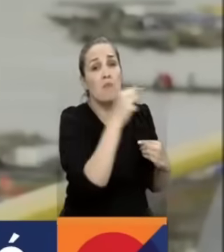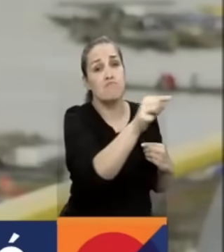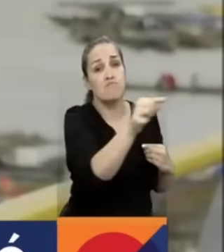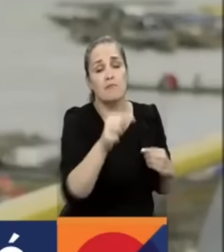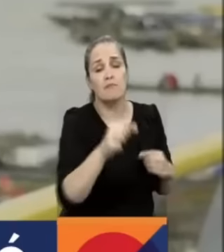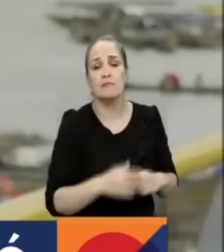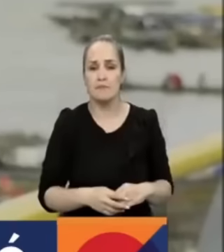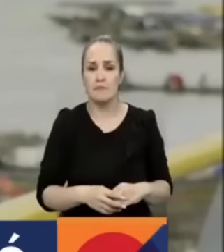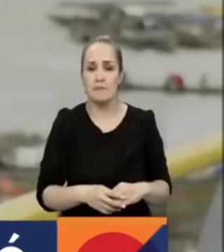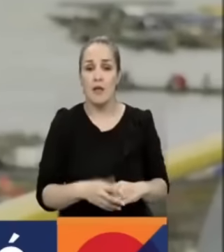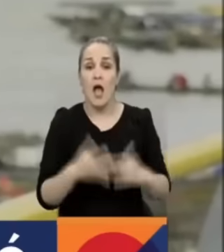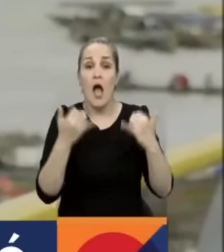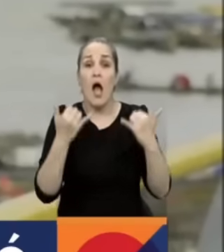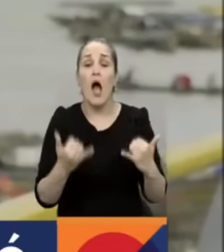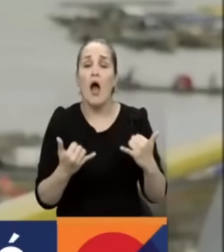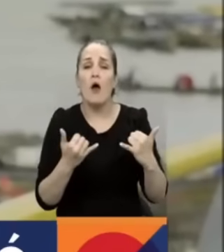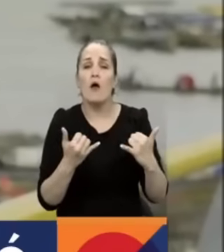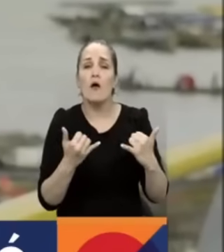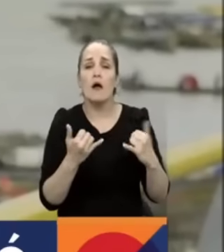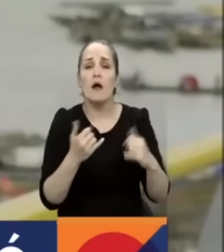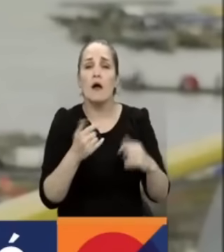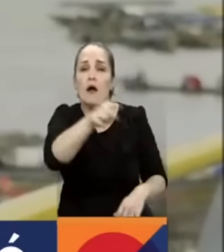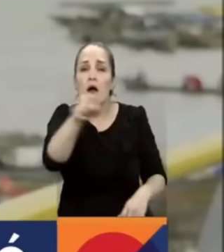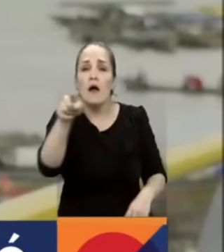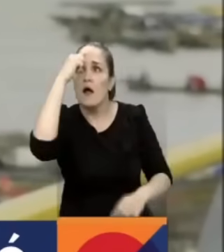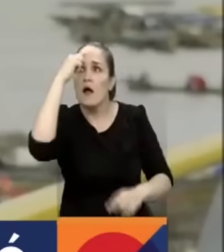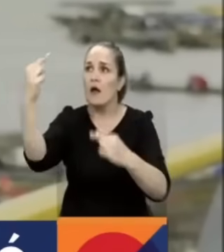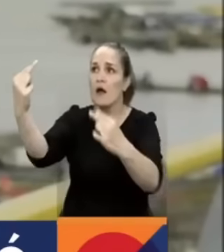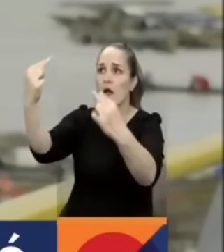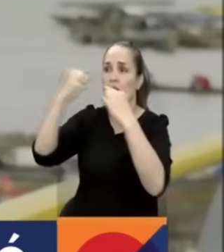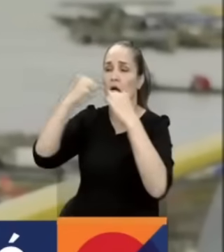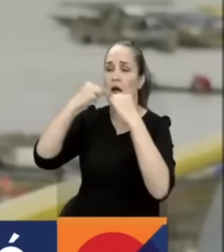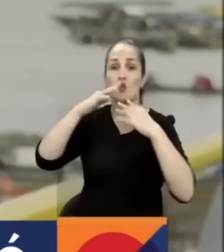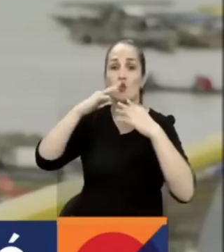No se puede seguir mirando la minería de oro